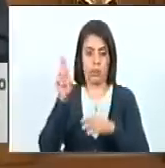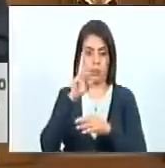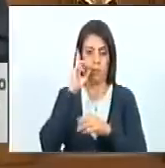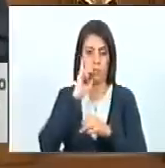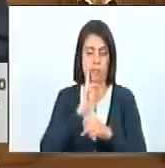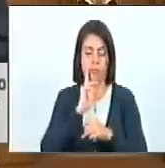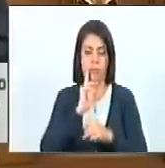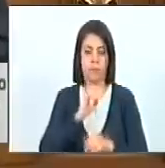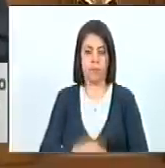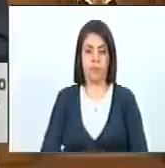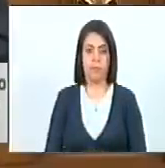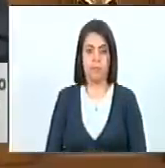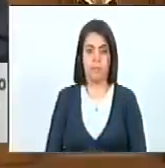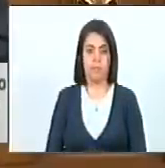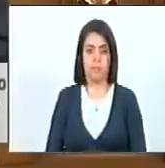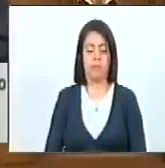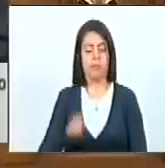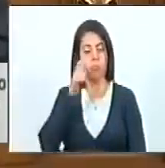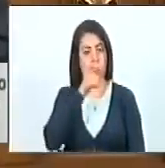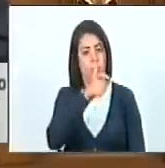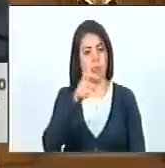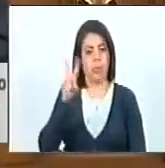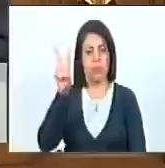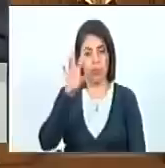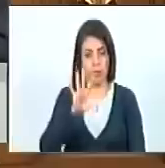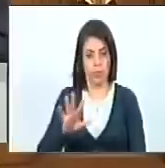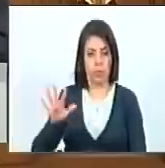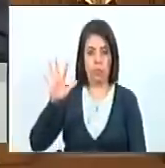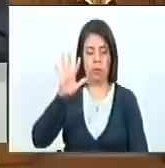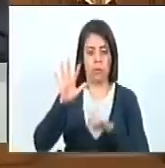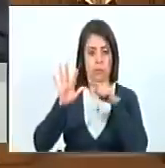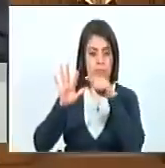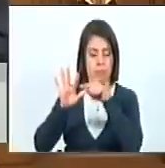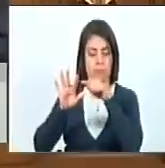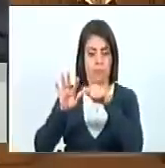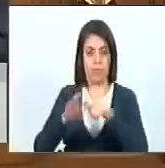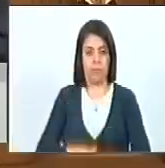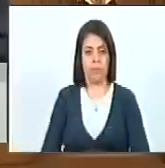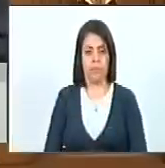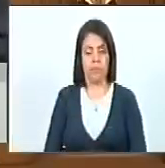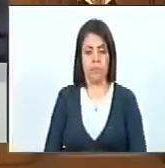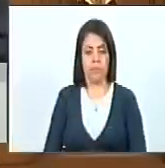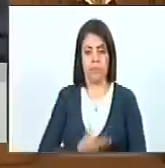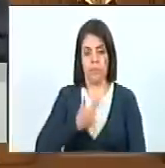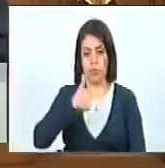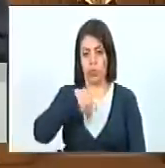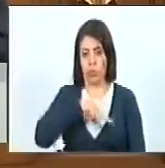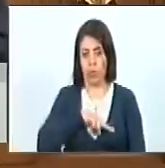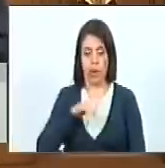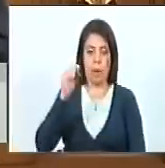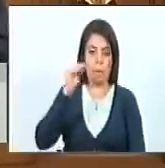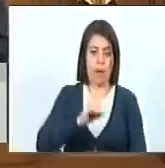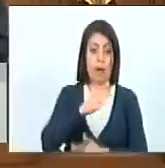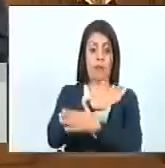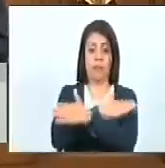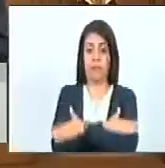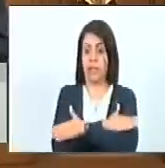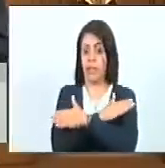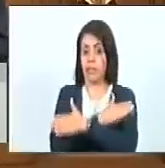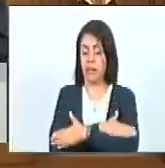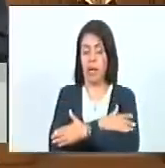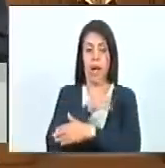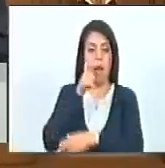Bolivariana de Venezuela y el pueblo venezolano nuestras más sinceras felicitaciones